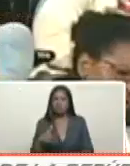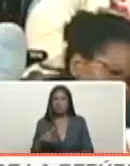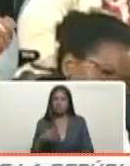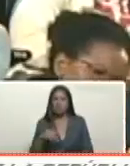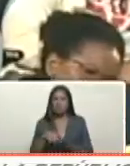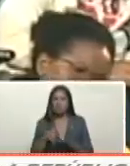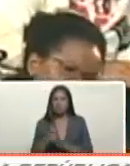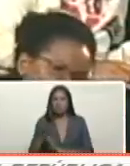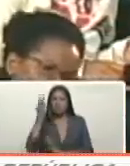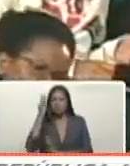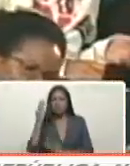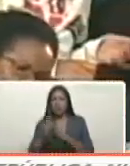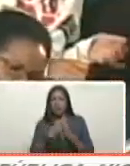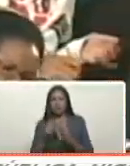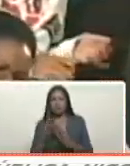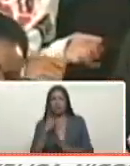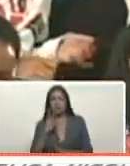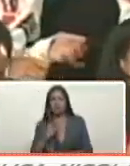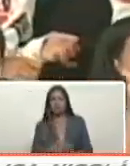sabemos hacer.